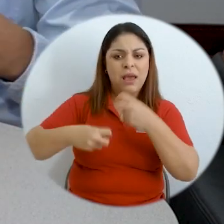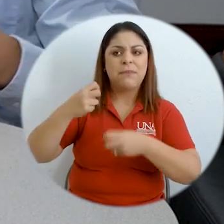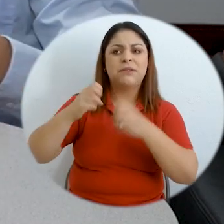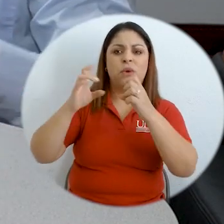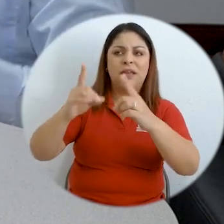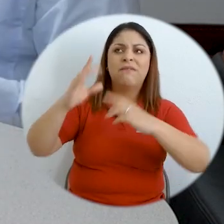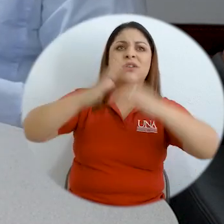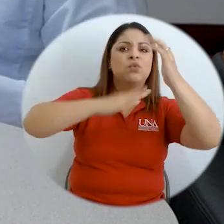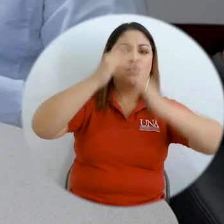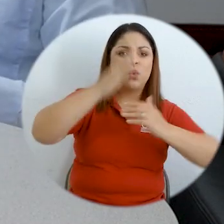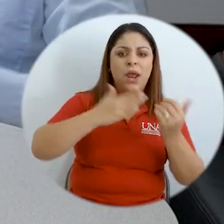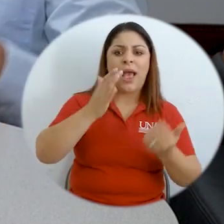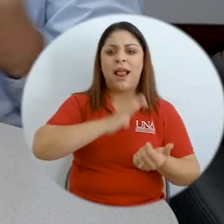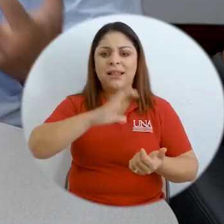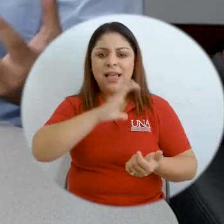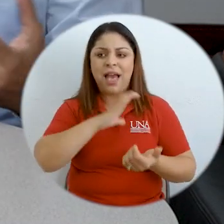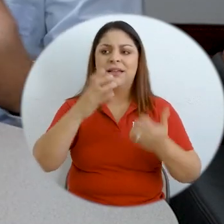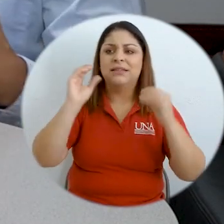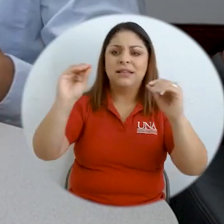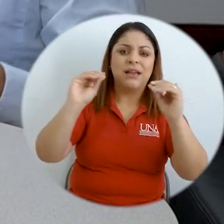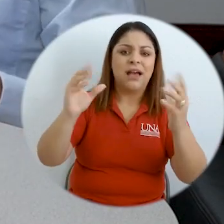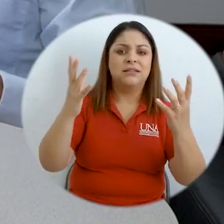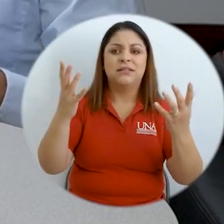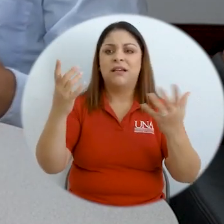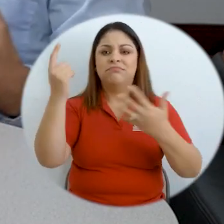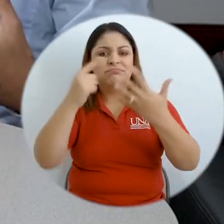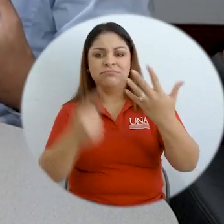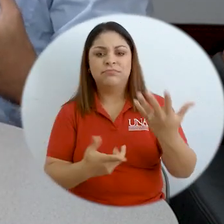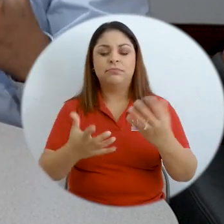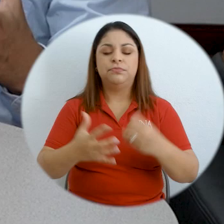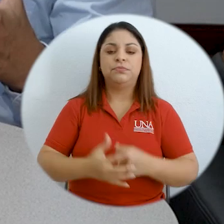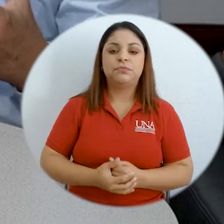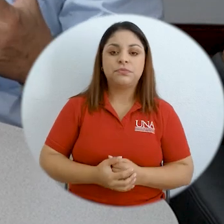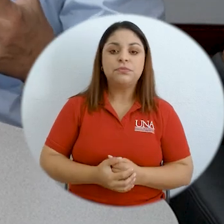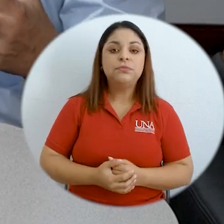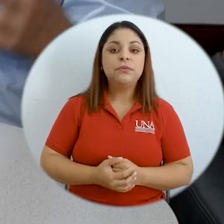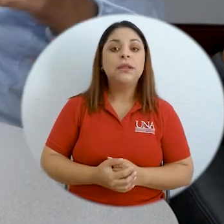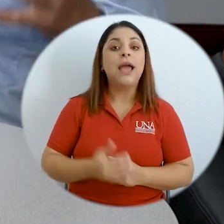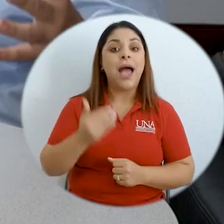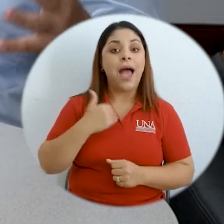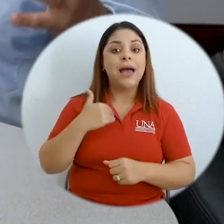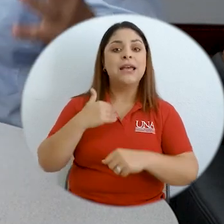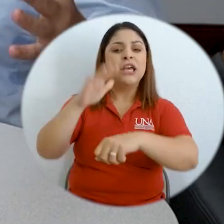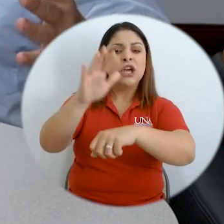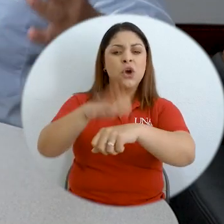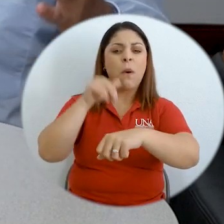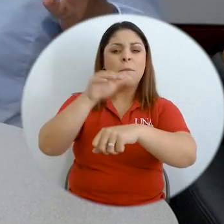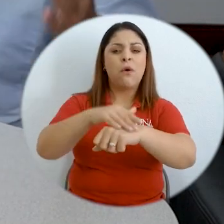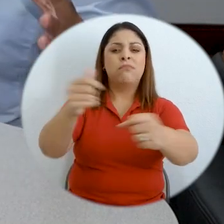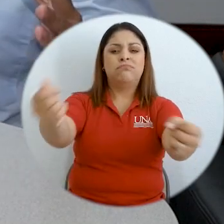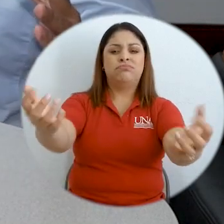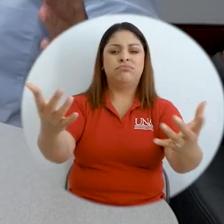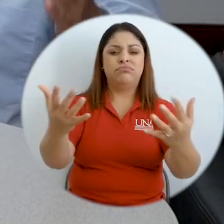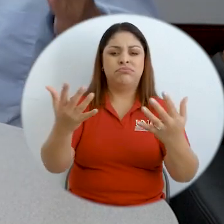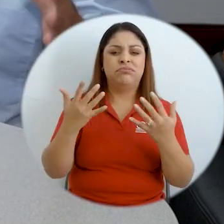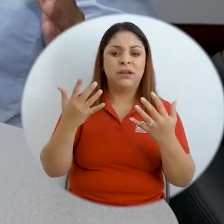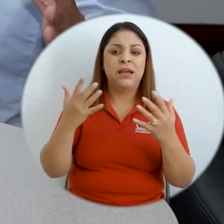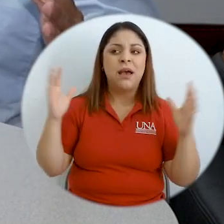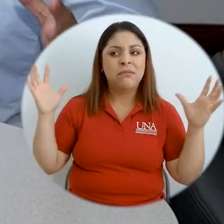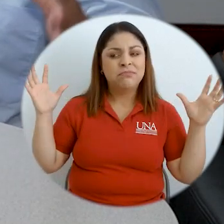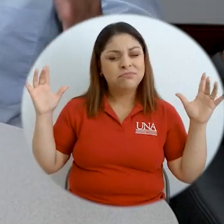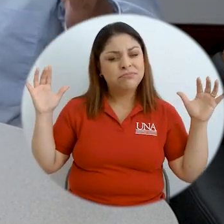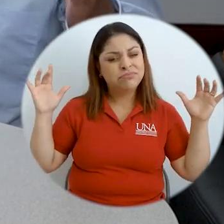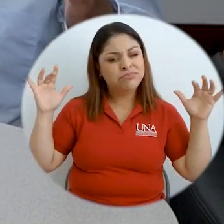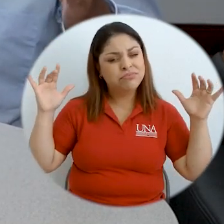de calidad, de la enseñanza con los docentes. Entonces, hay una convocatoria masiva